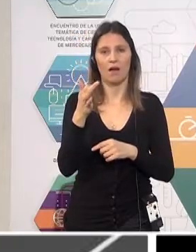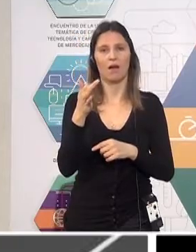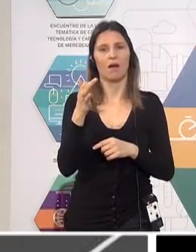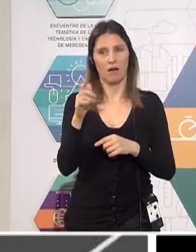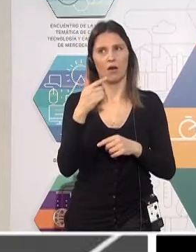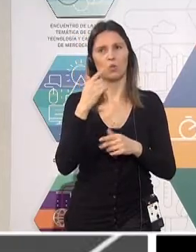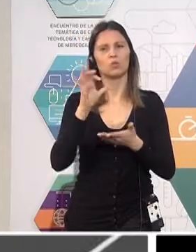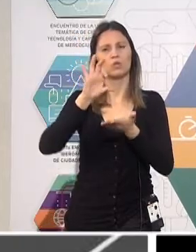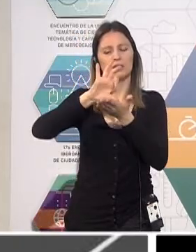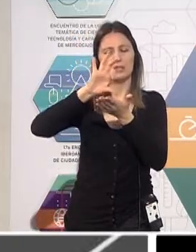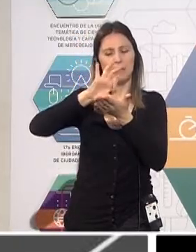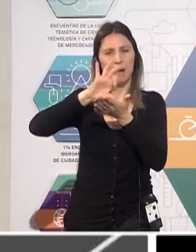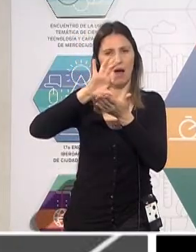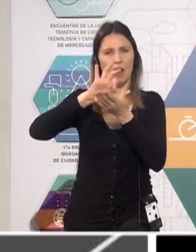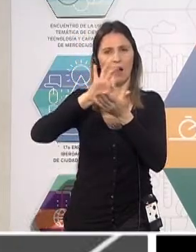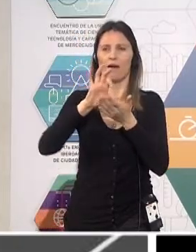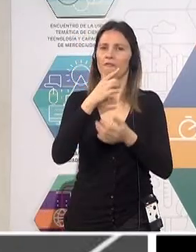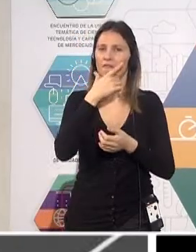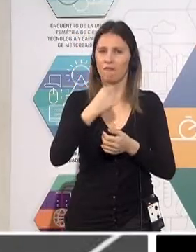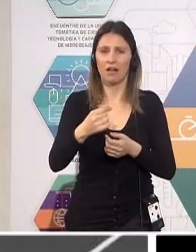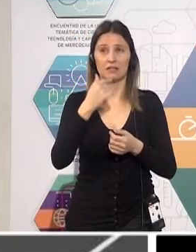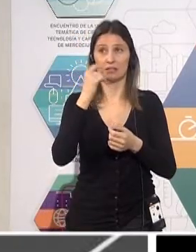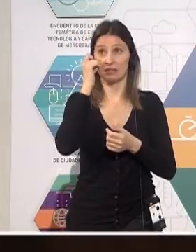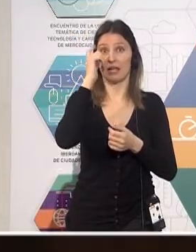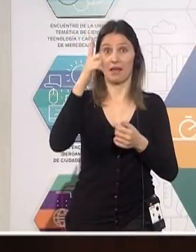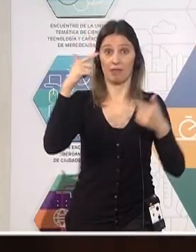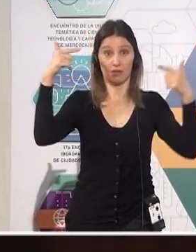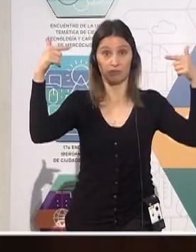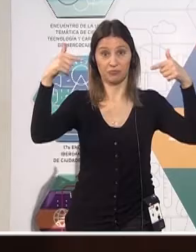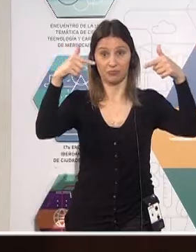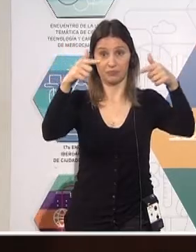inclusión de un sistema de gestión de luminarias inteligentes